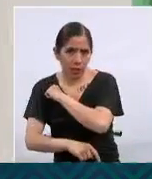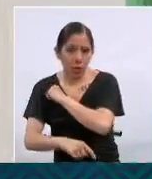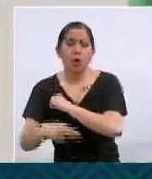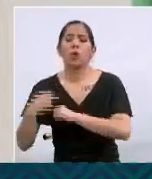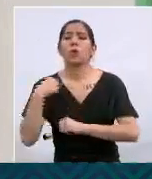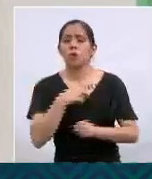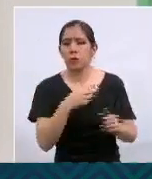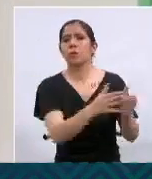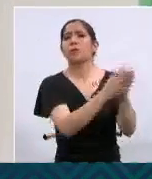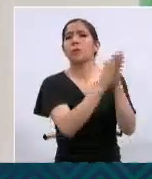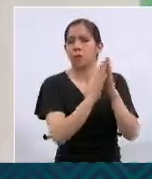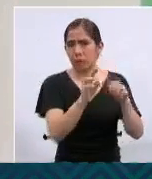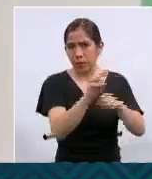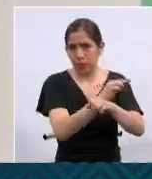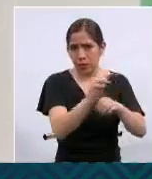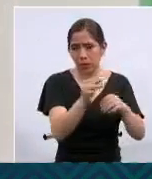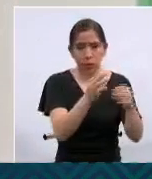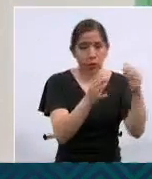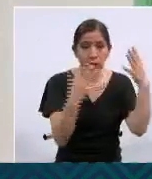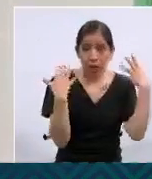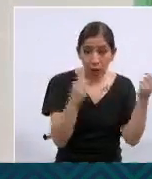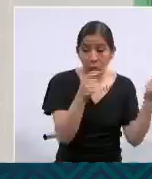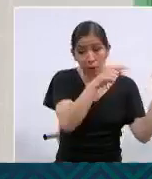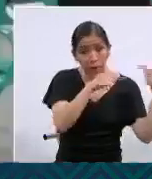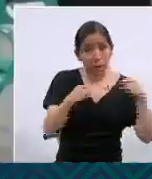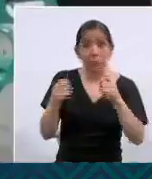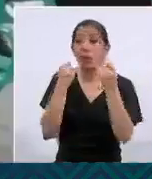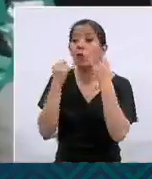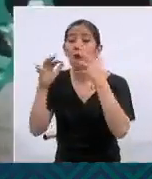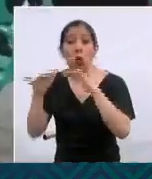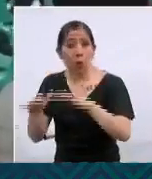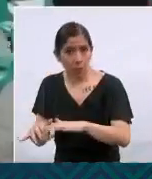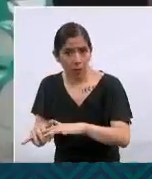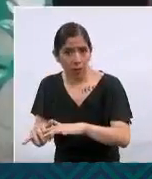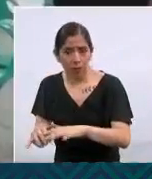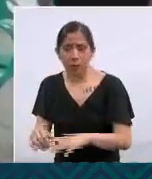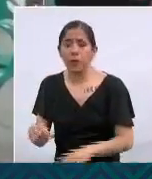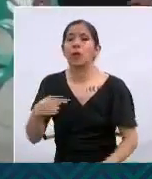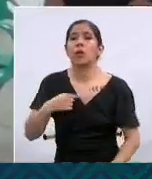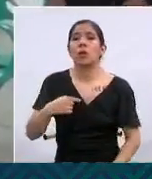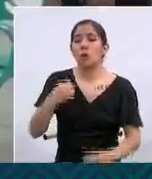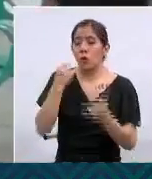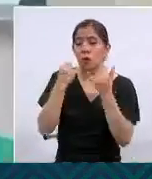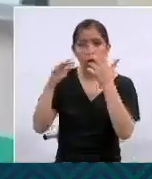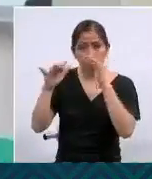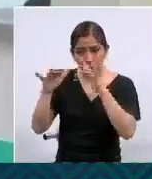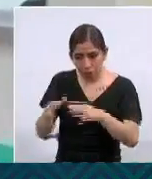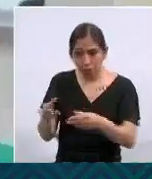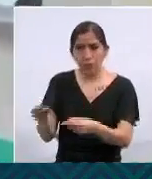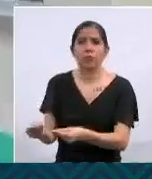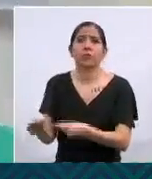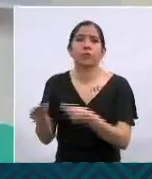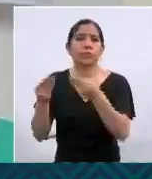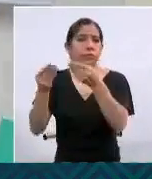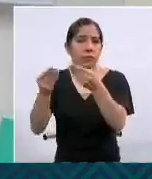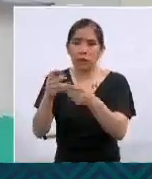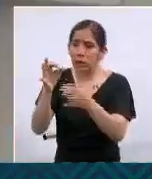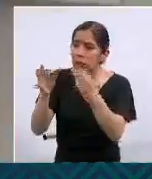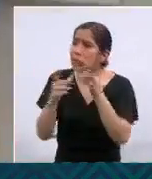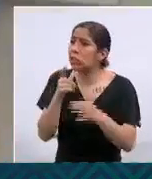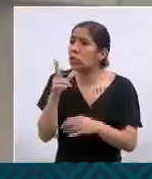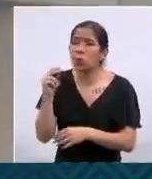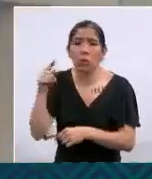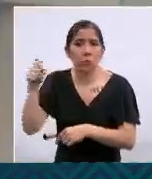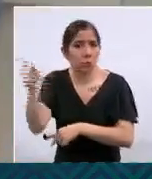emitido su informe yo voy a solicitar a recursos humanos a transparencia que se los guste porque